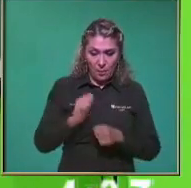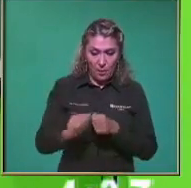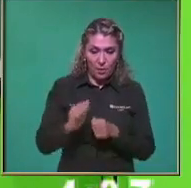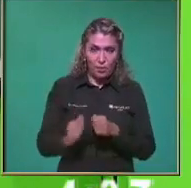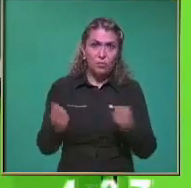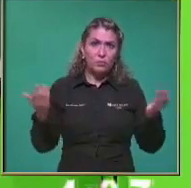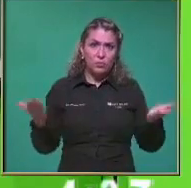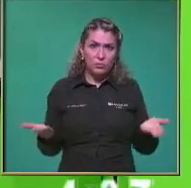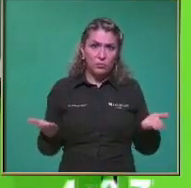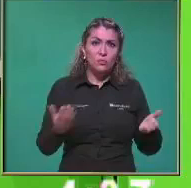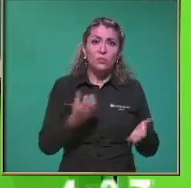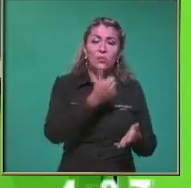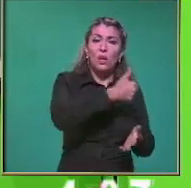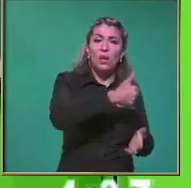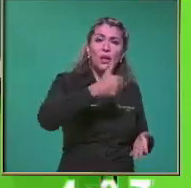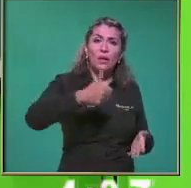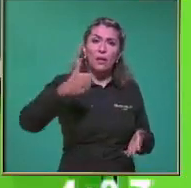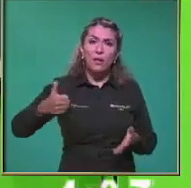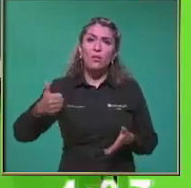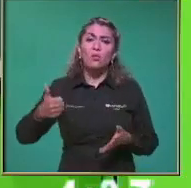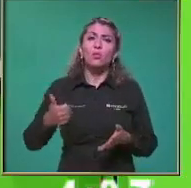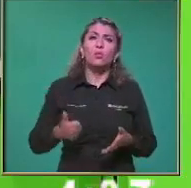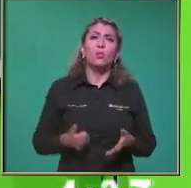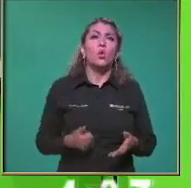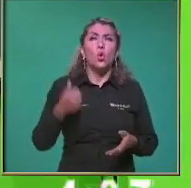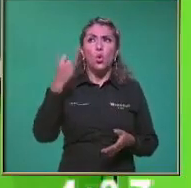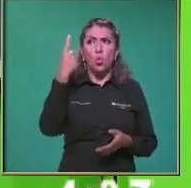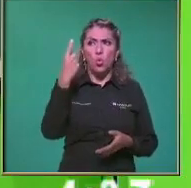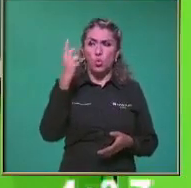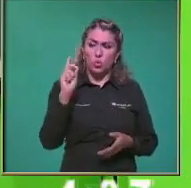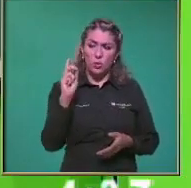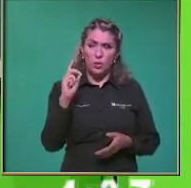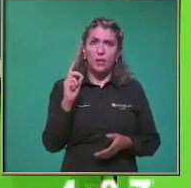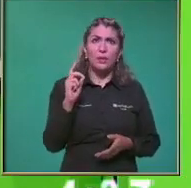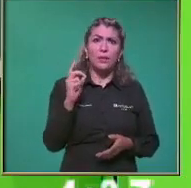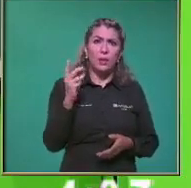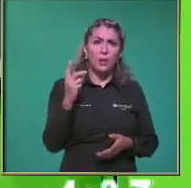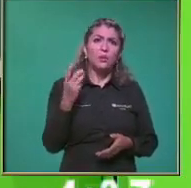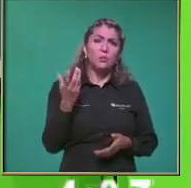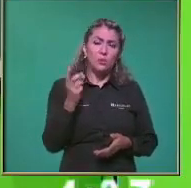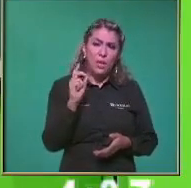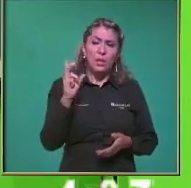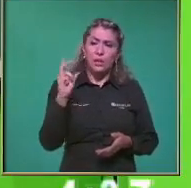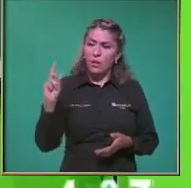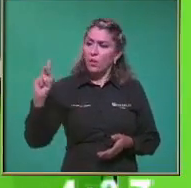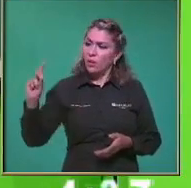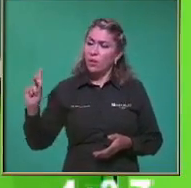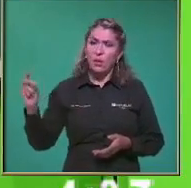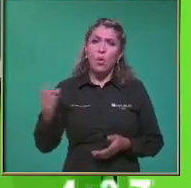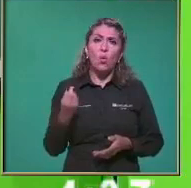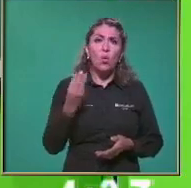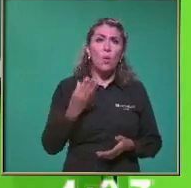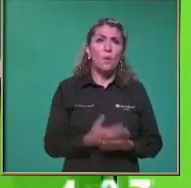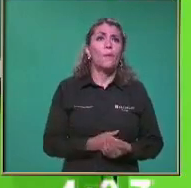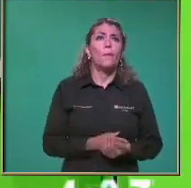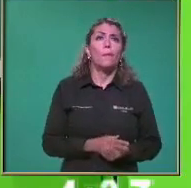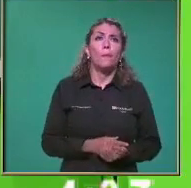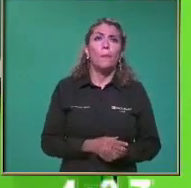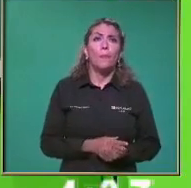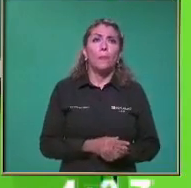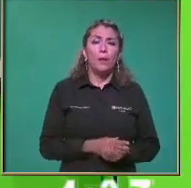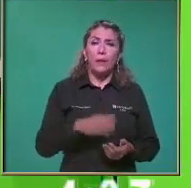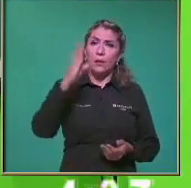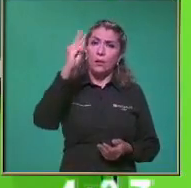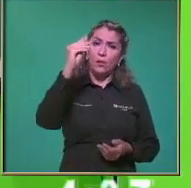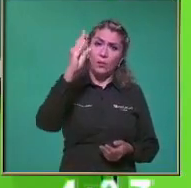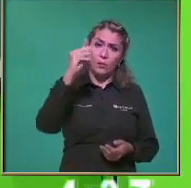Y yo quiero saber cuánto equivale un treintavo, porque cada uno aportó treintavos, ¿verdad? Entonces, pues muy sencillo, divido